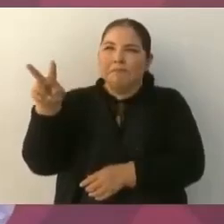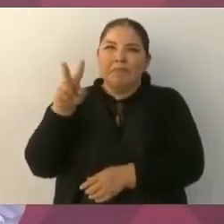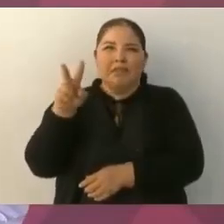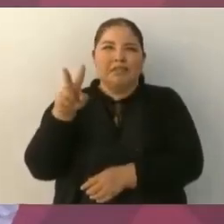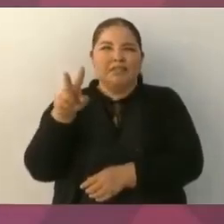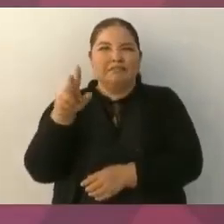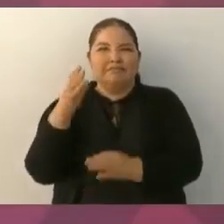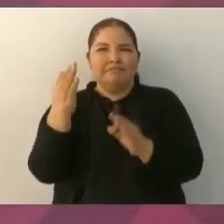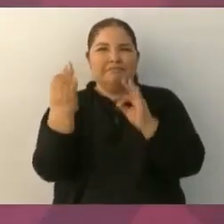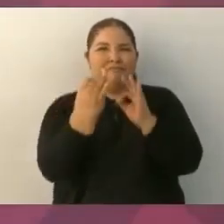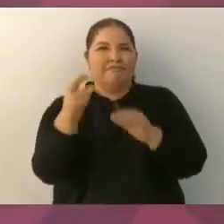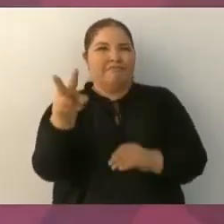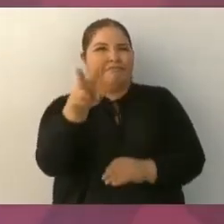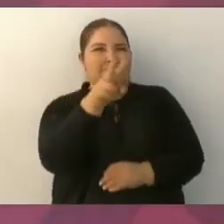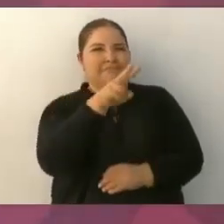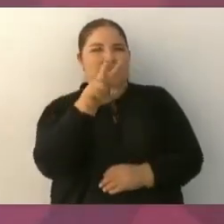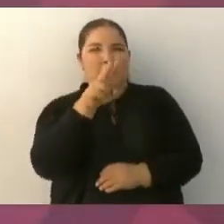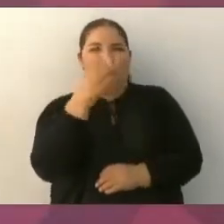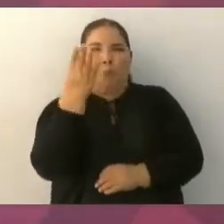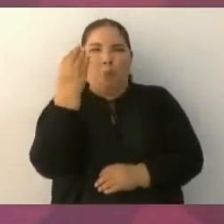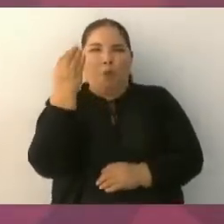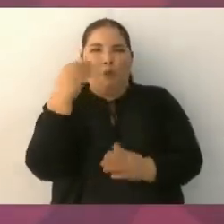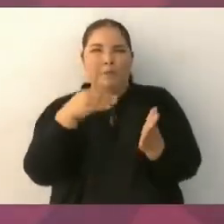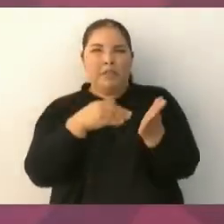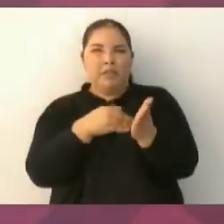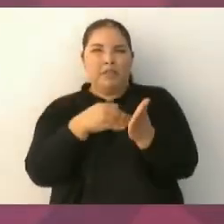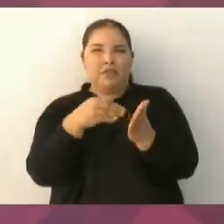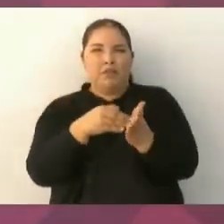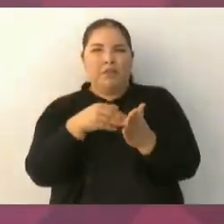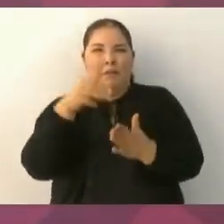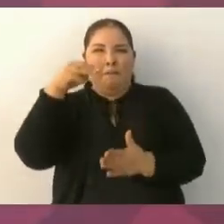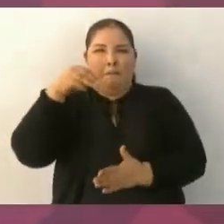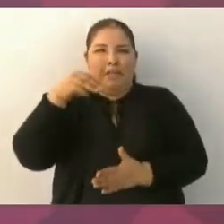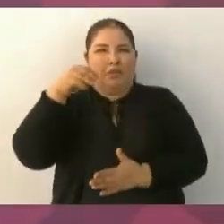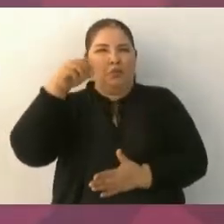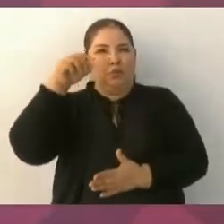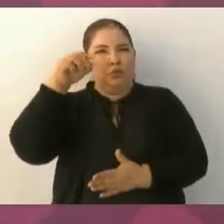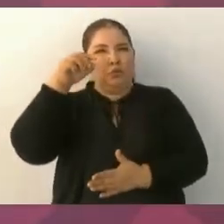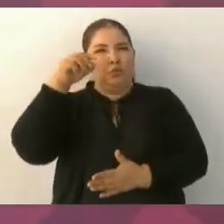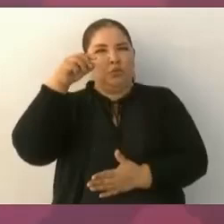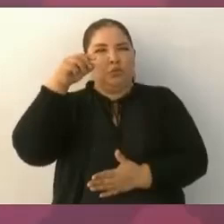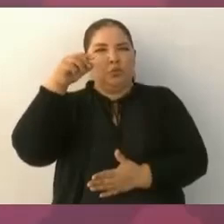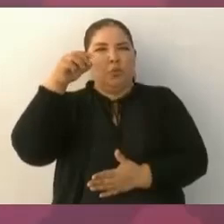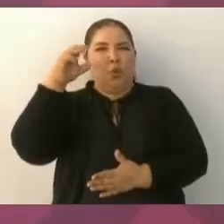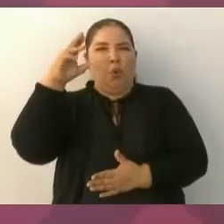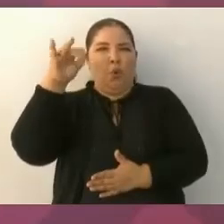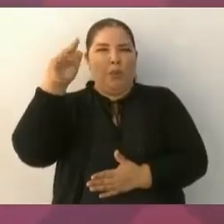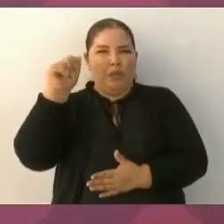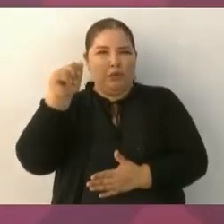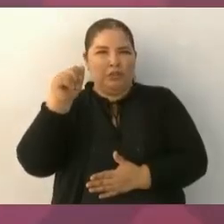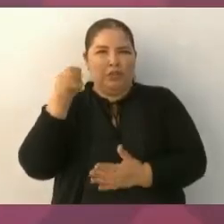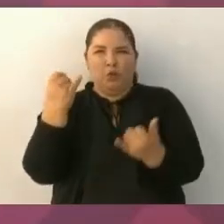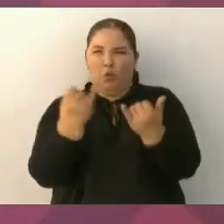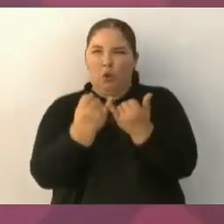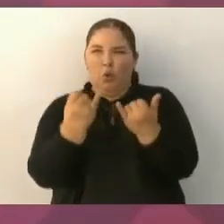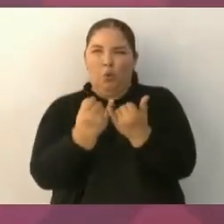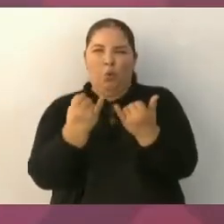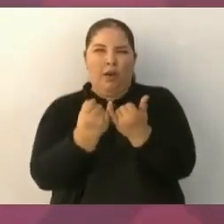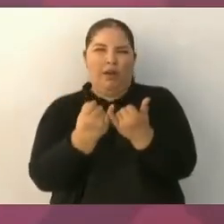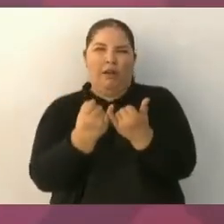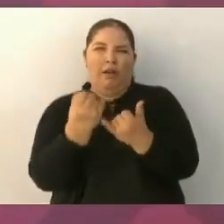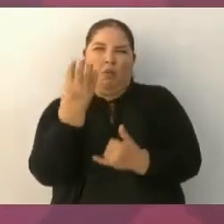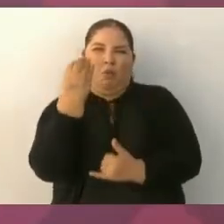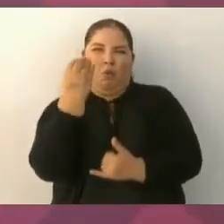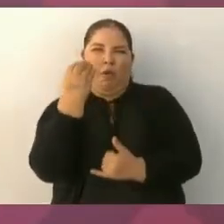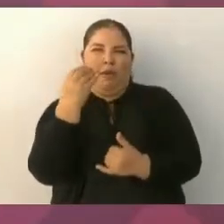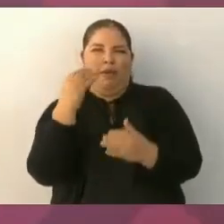nosotros. Son 9 millones de metros cúbicos. Esto equivale a 9 templos mayores de la zona arqueológica de Teotihuacán.